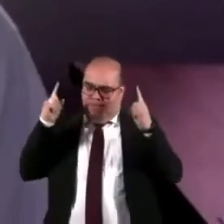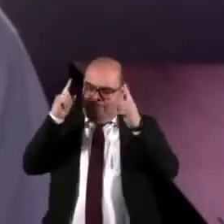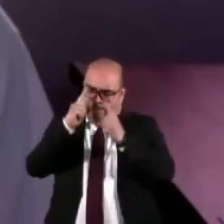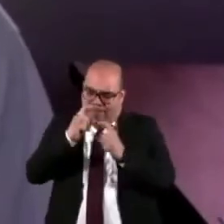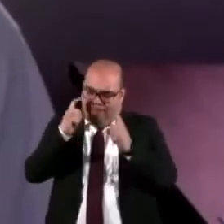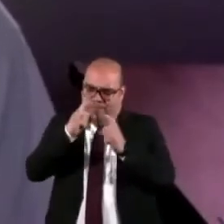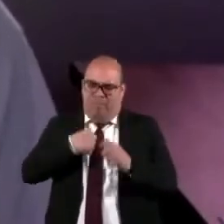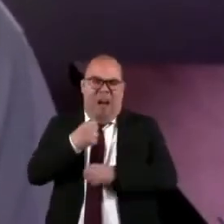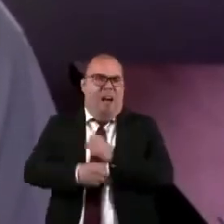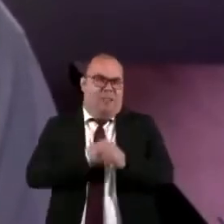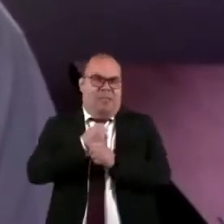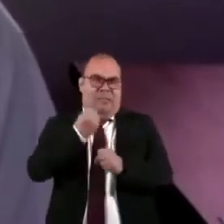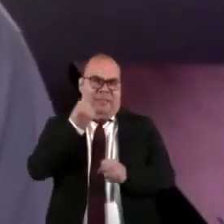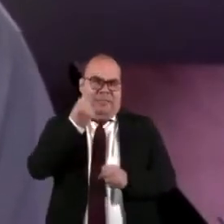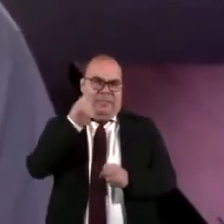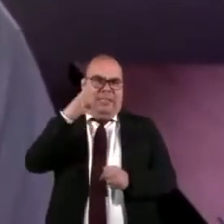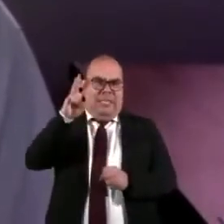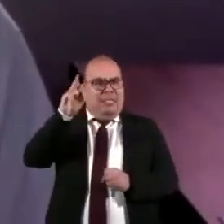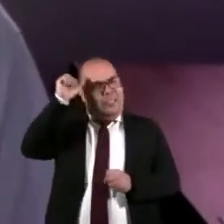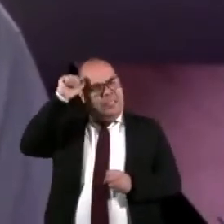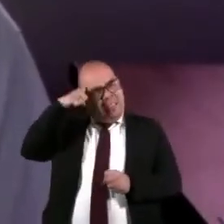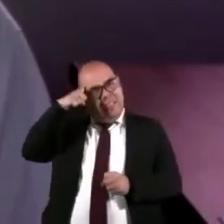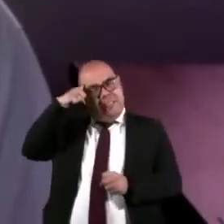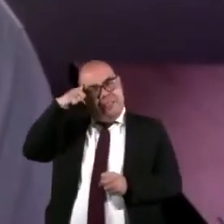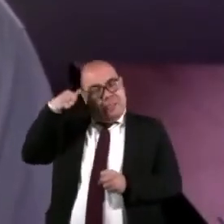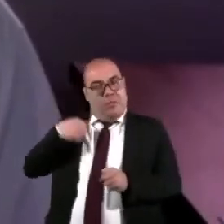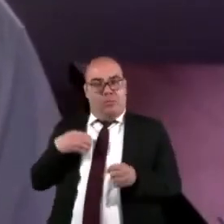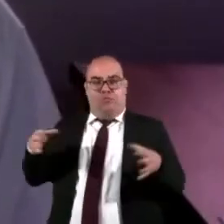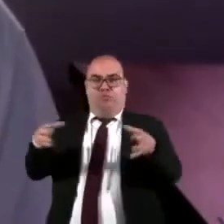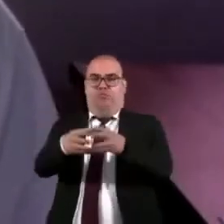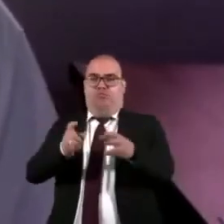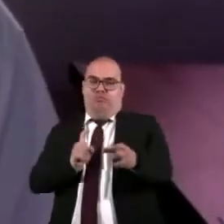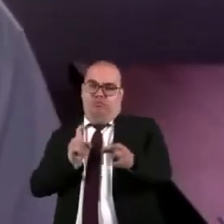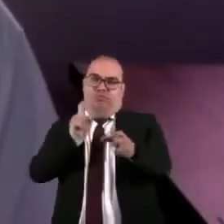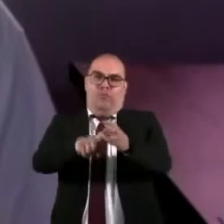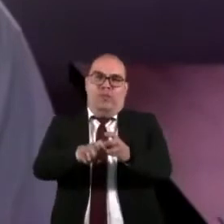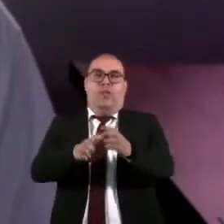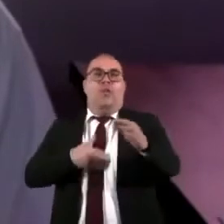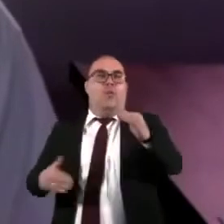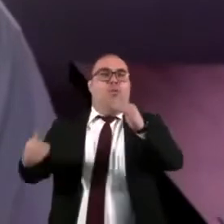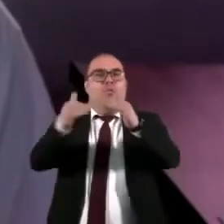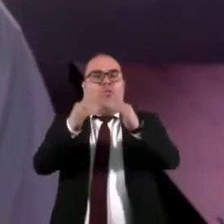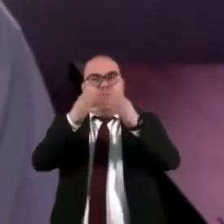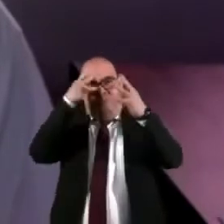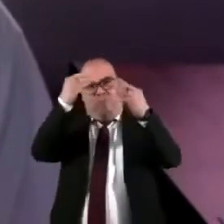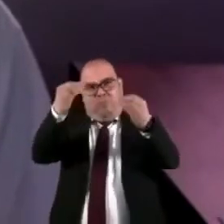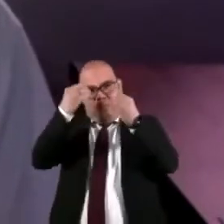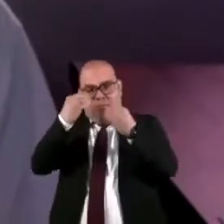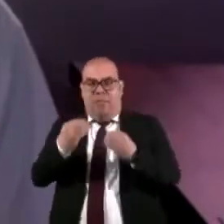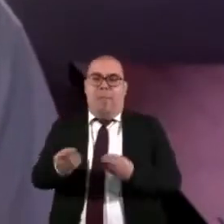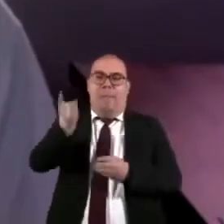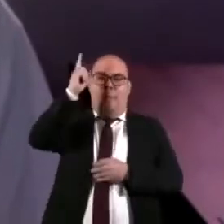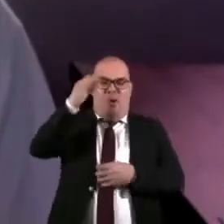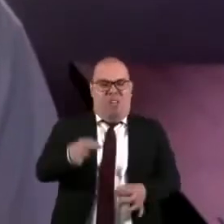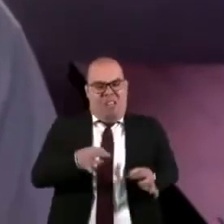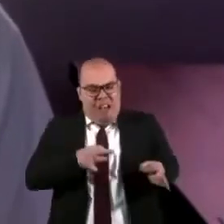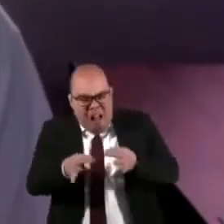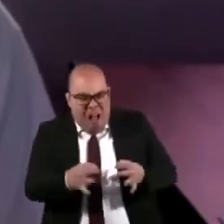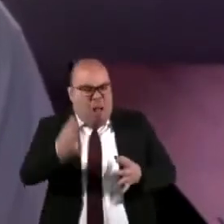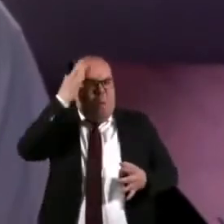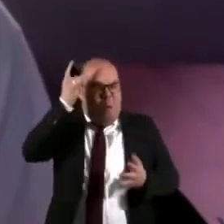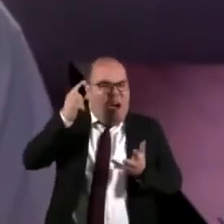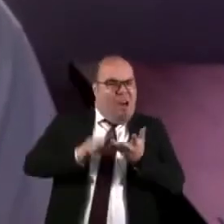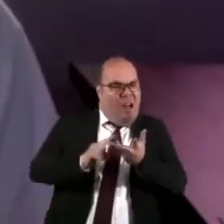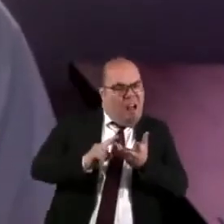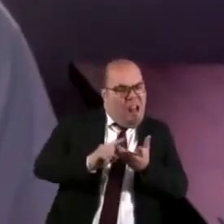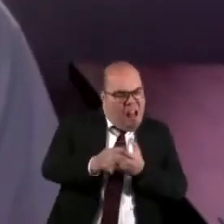joven, de 13 años. Ingresé a la Juventud Comunista y pues allí comienza uno a tener formación política, la explicación del porqué las